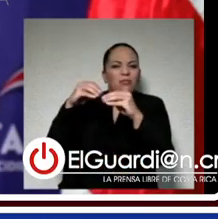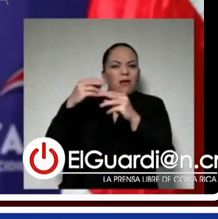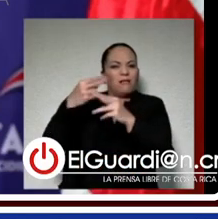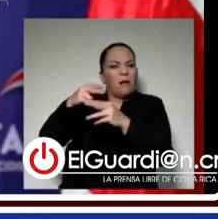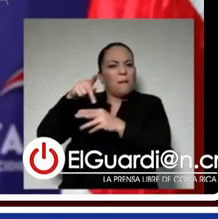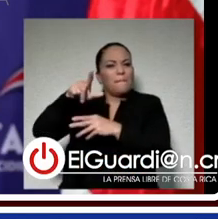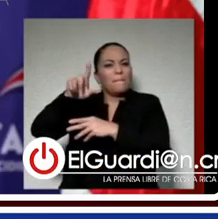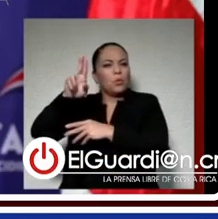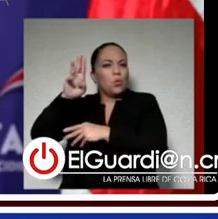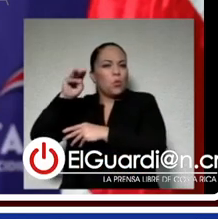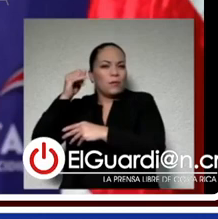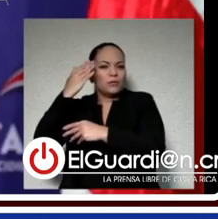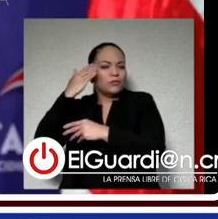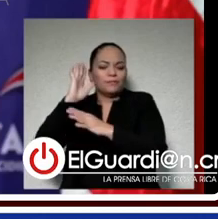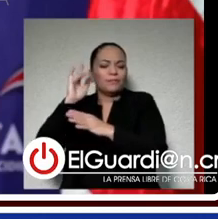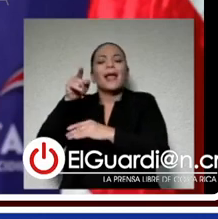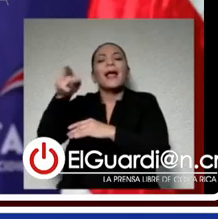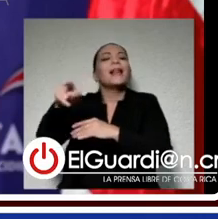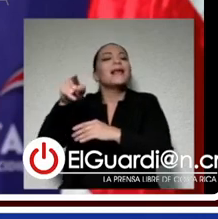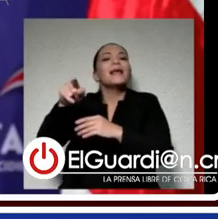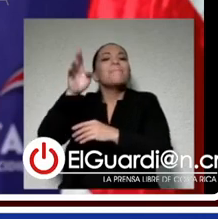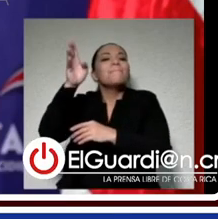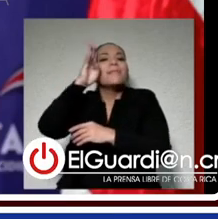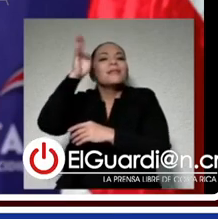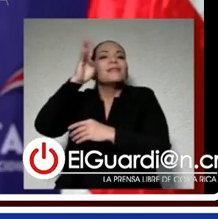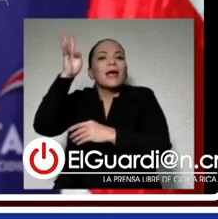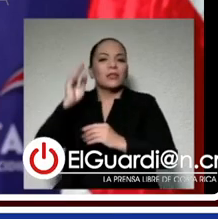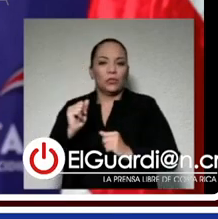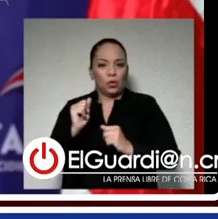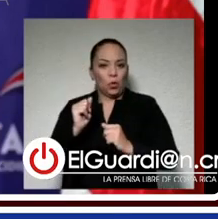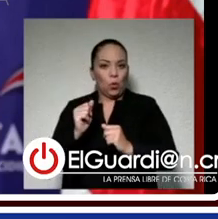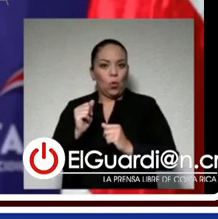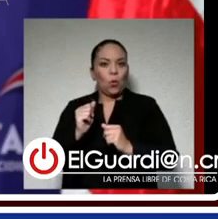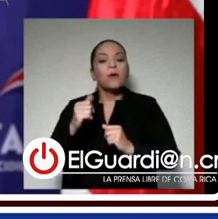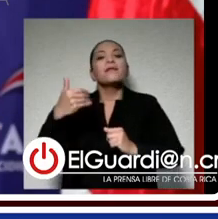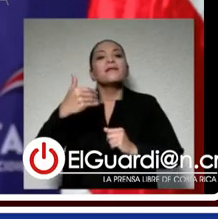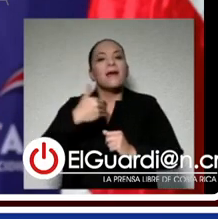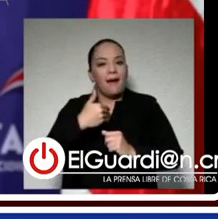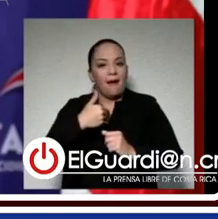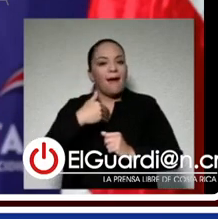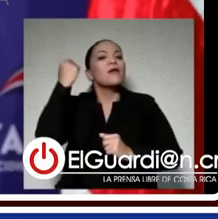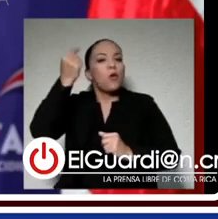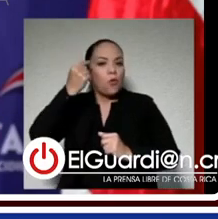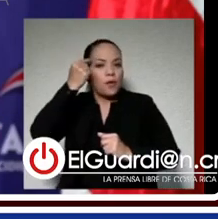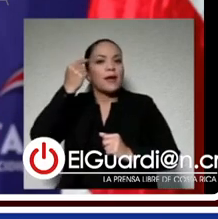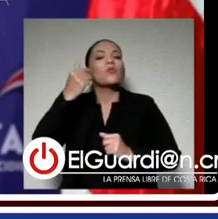inventando que hay una estructura de comunicación en el gobierno